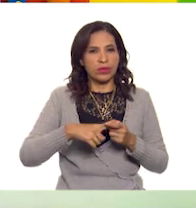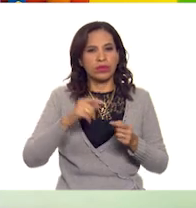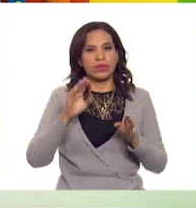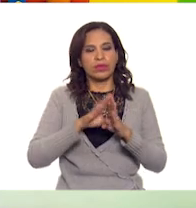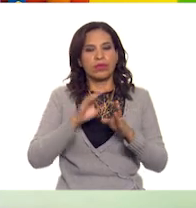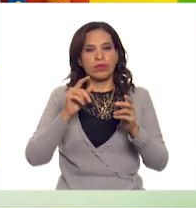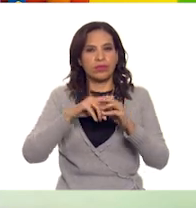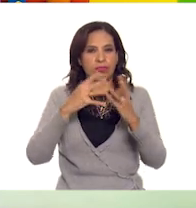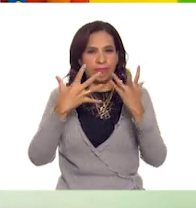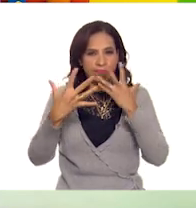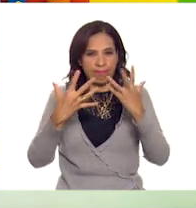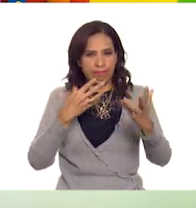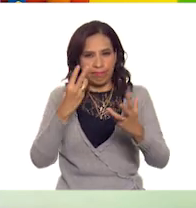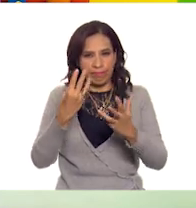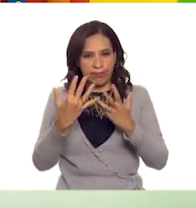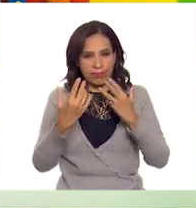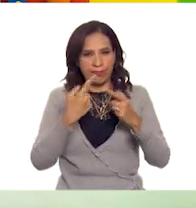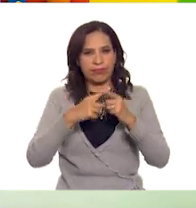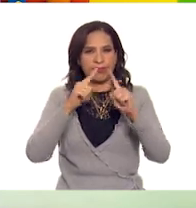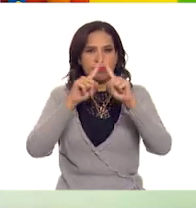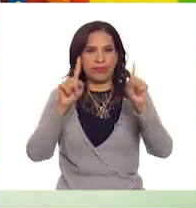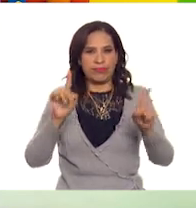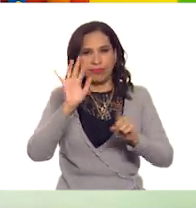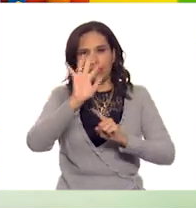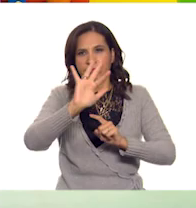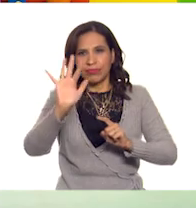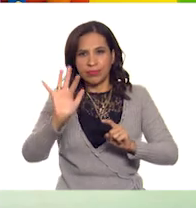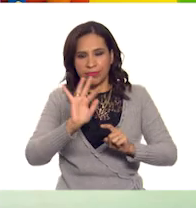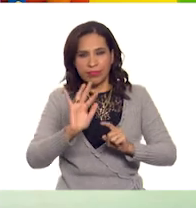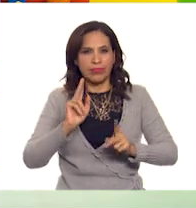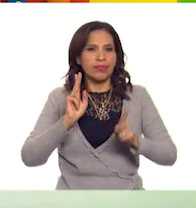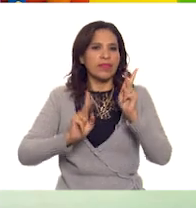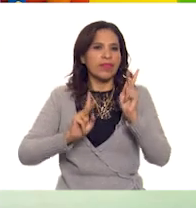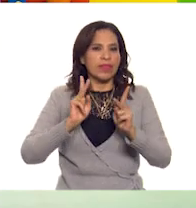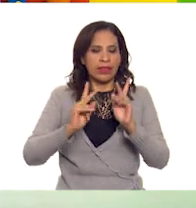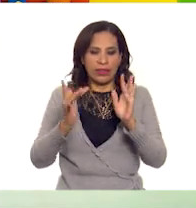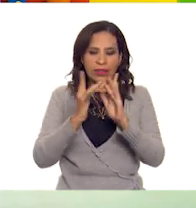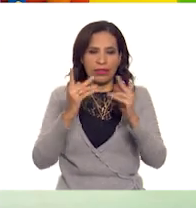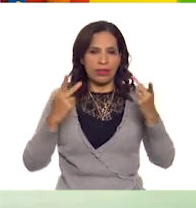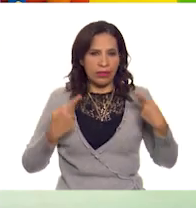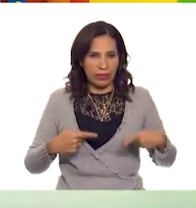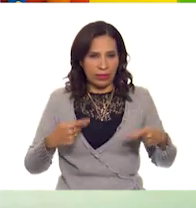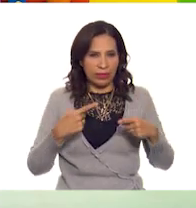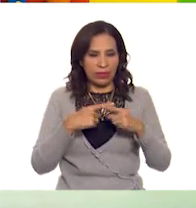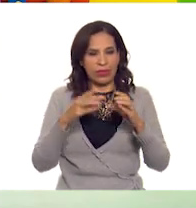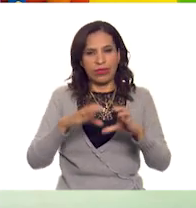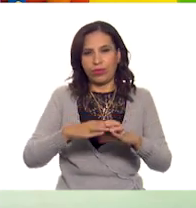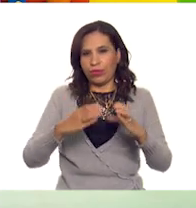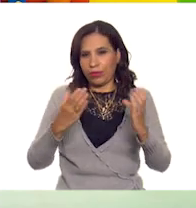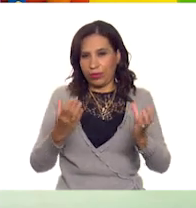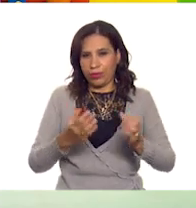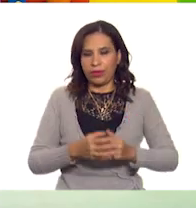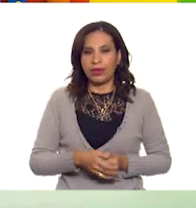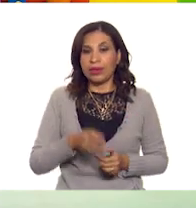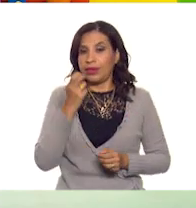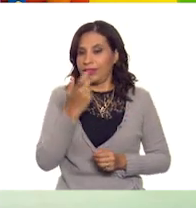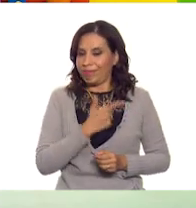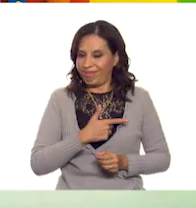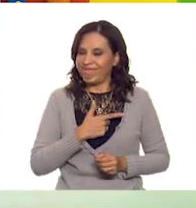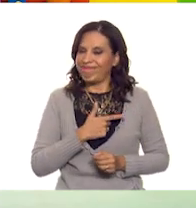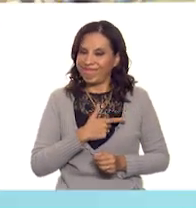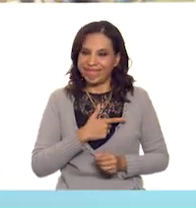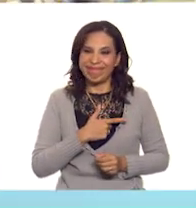realidad aumentada, pantallas interactivas, platicar con los personajes principales de los cuentos. Eso me